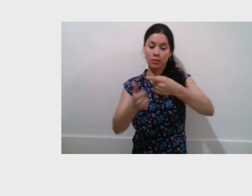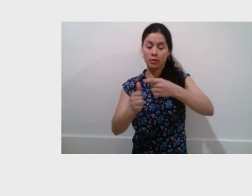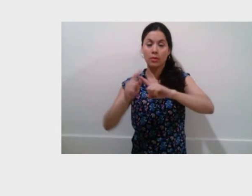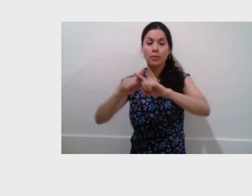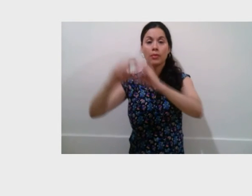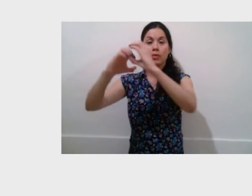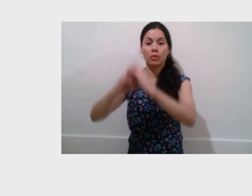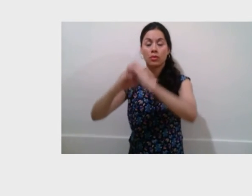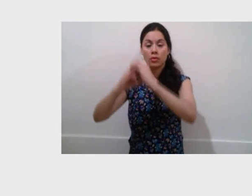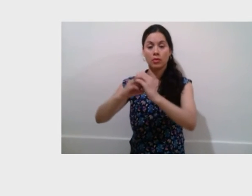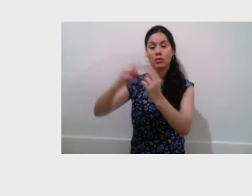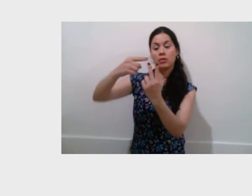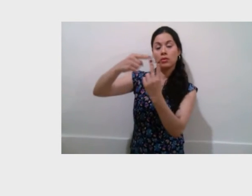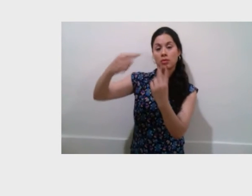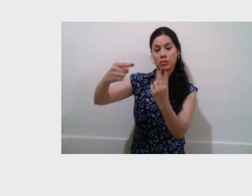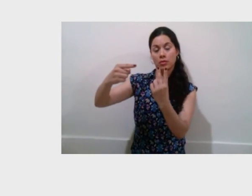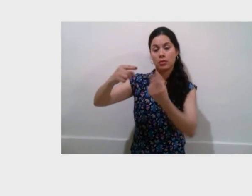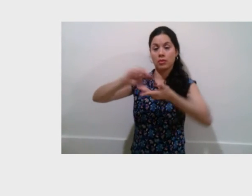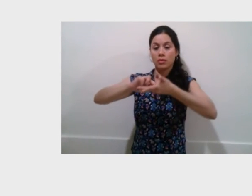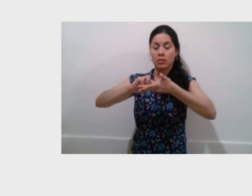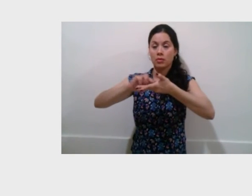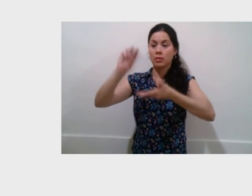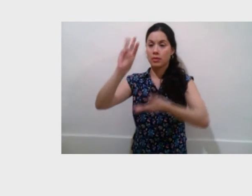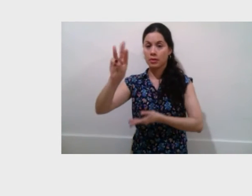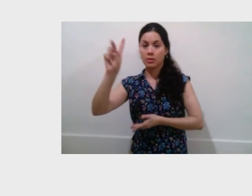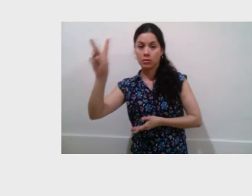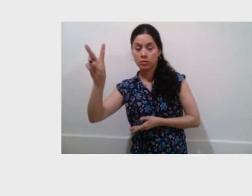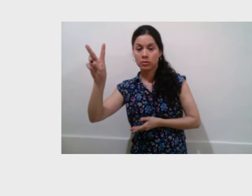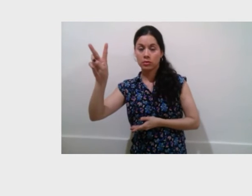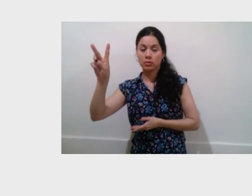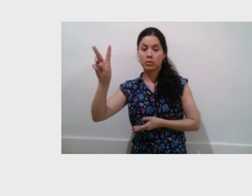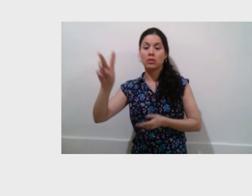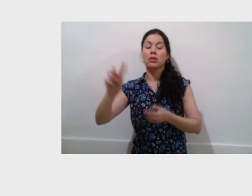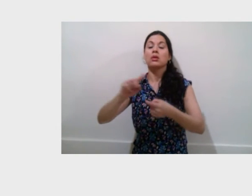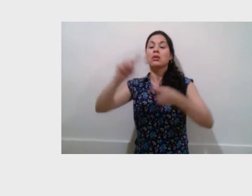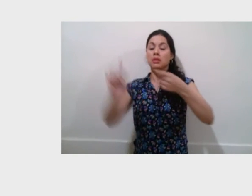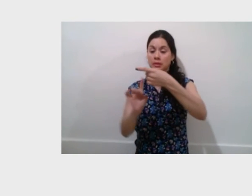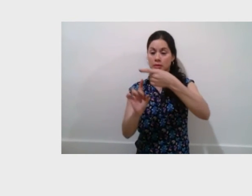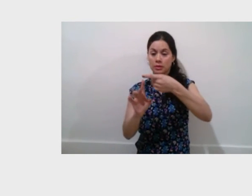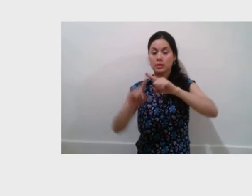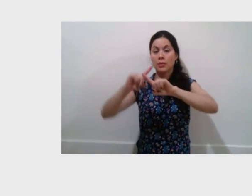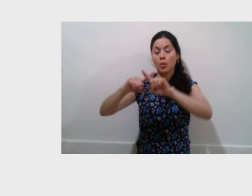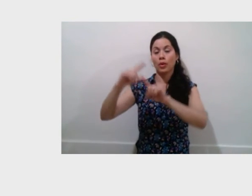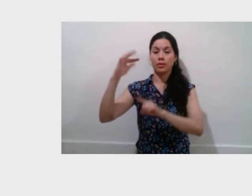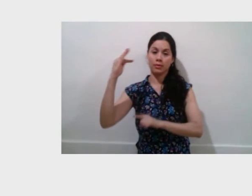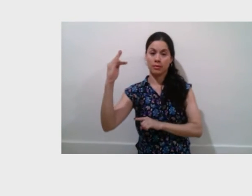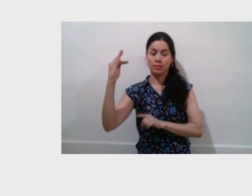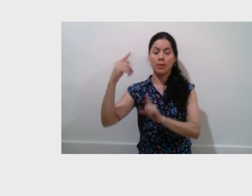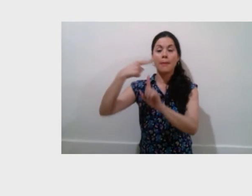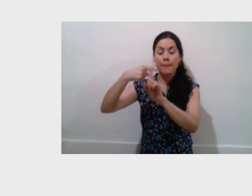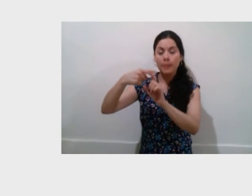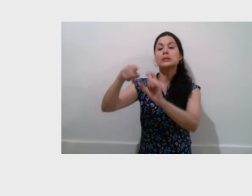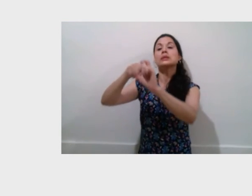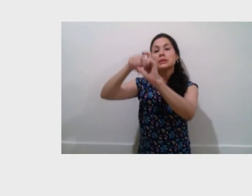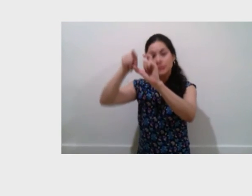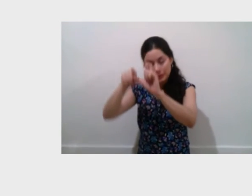el coseno de la raíz de 32 sobre 15 por t más el